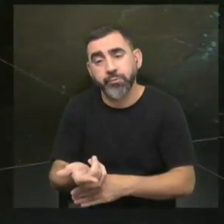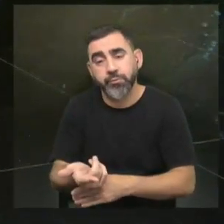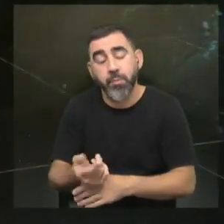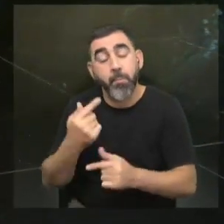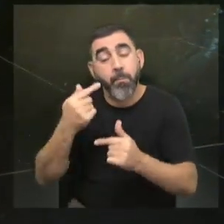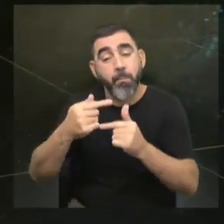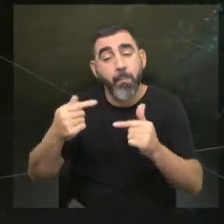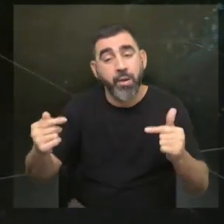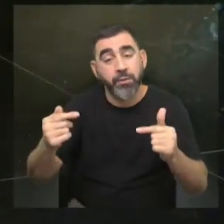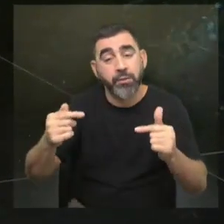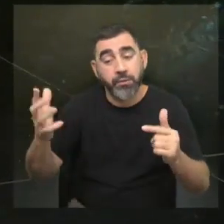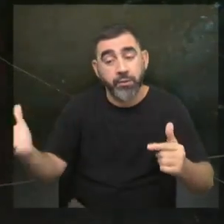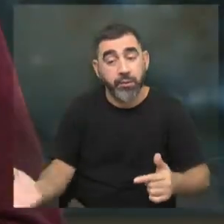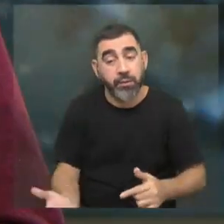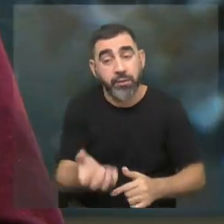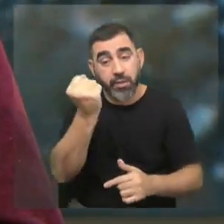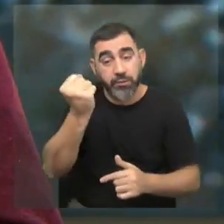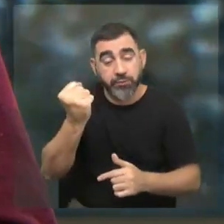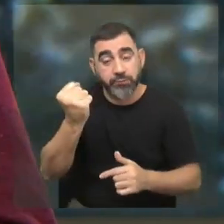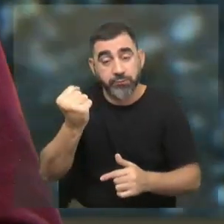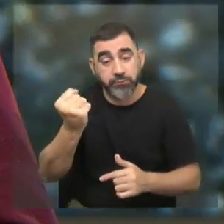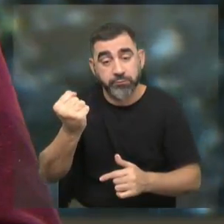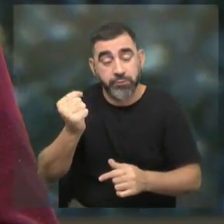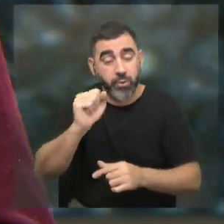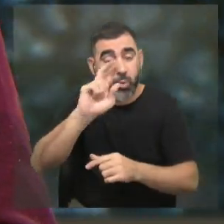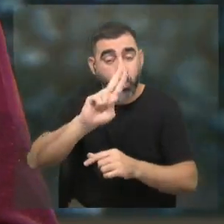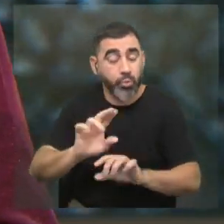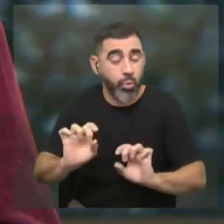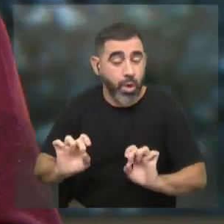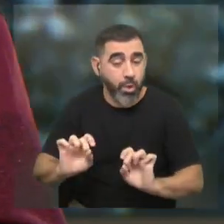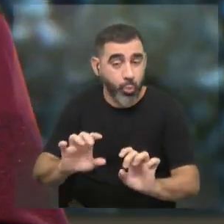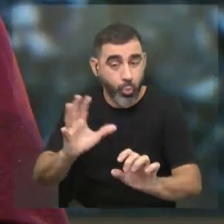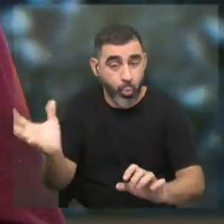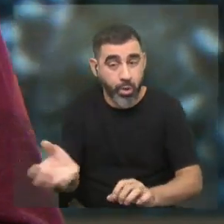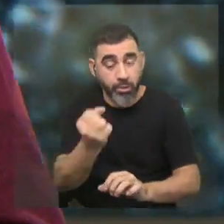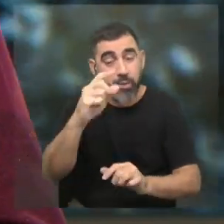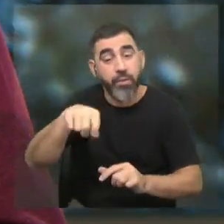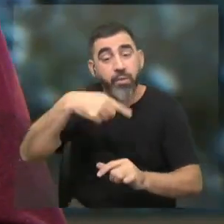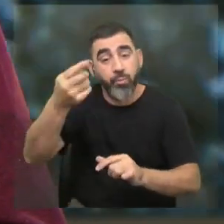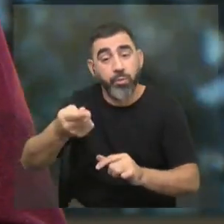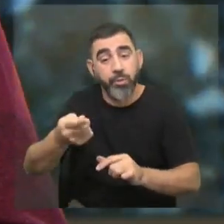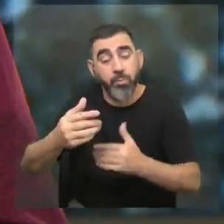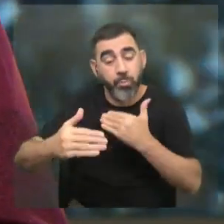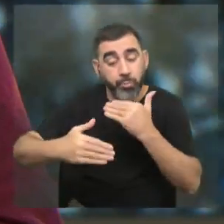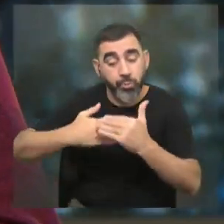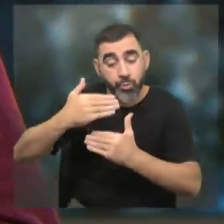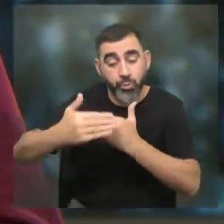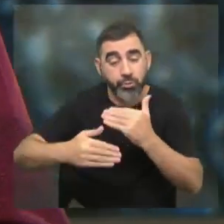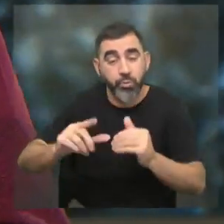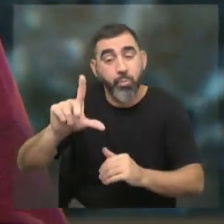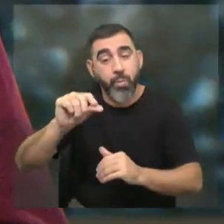que provocan que un ahorro de energía y un aumento de la velocidad del competidor. En las bicicletas, otro